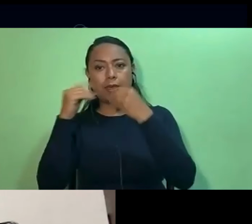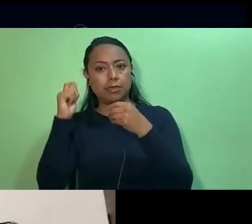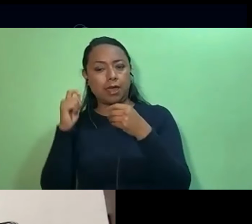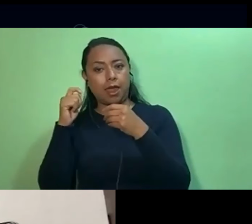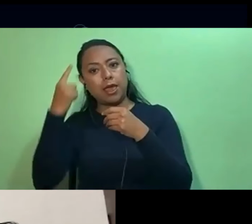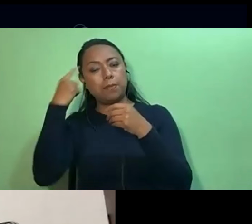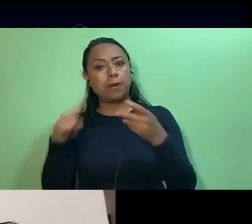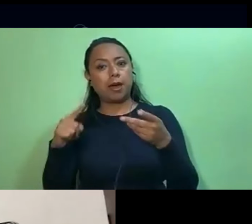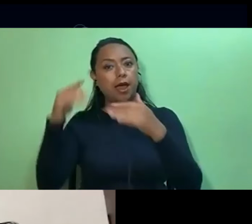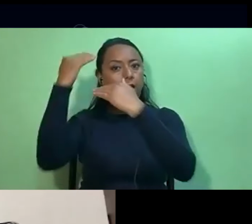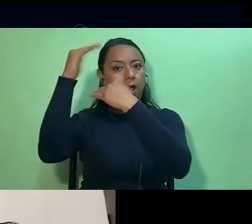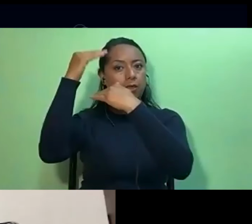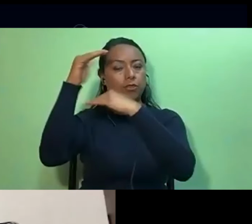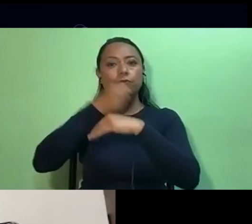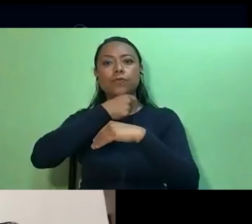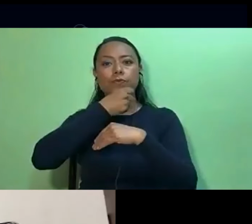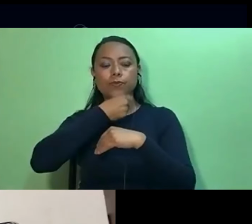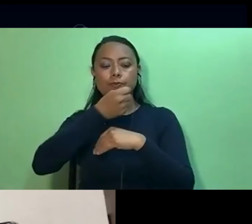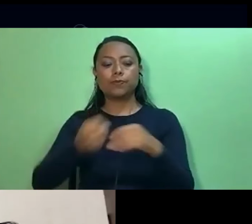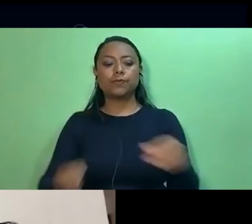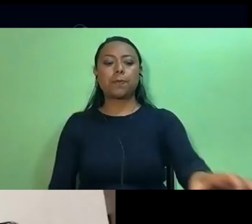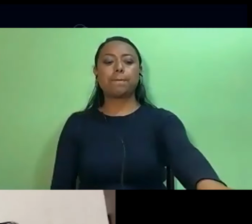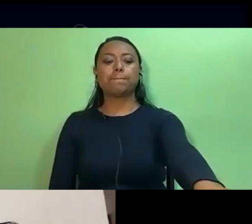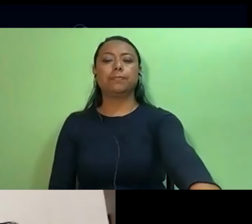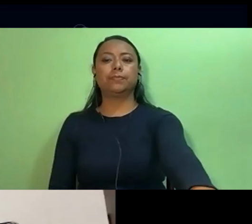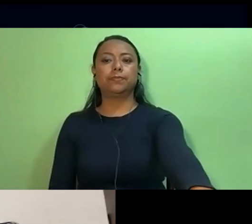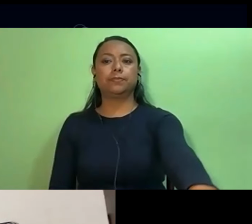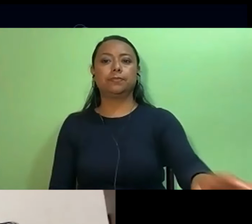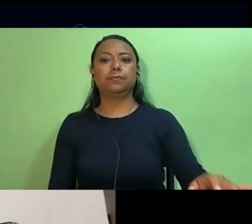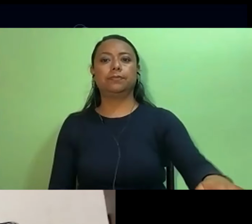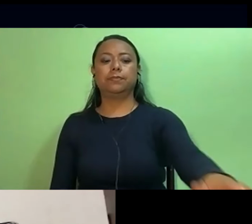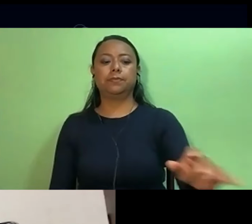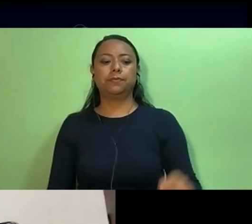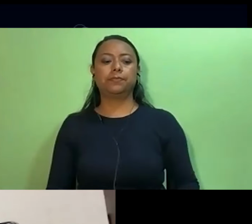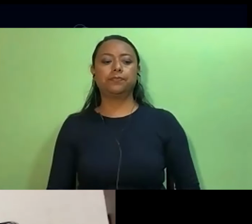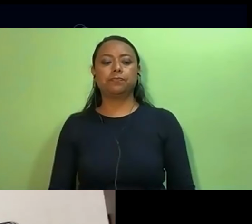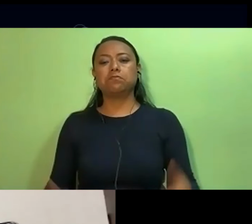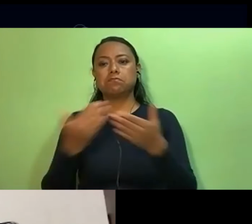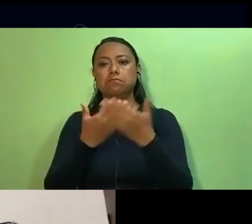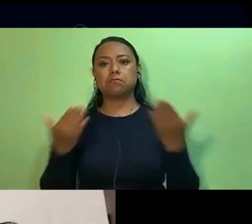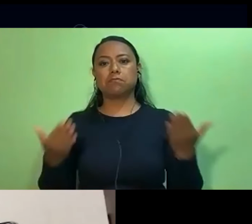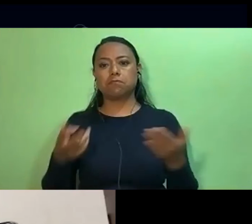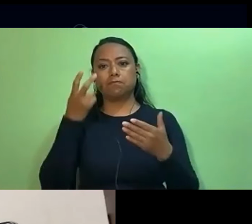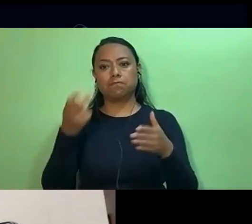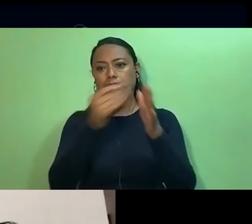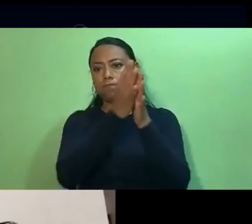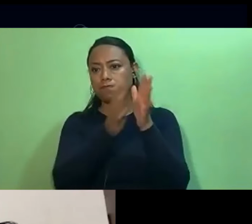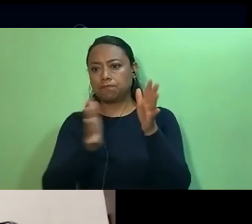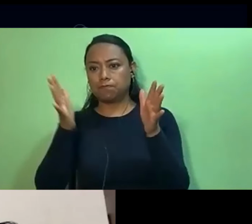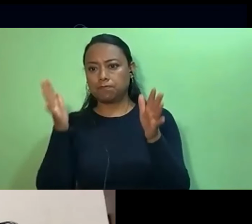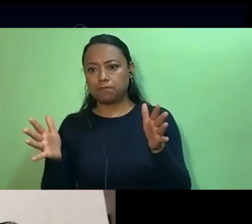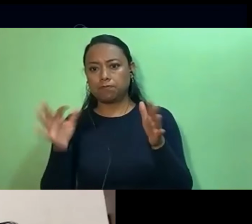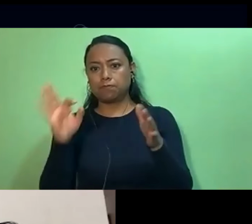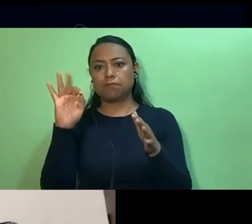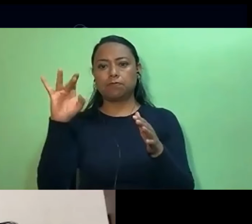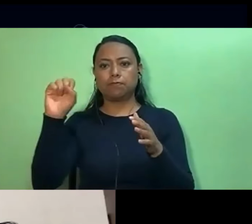adultos mayores. Solo en un ejercicio fiscal, solo en